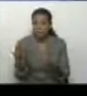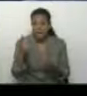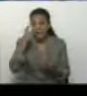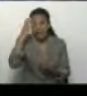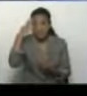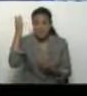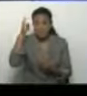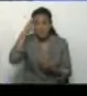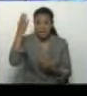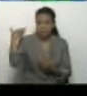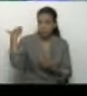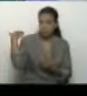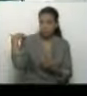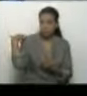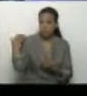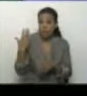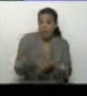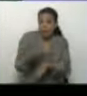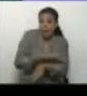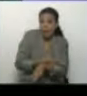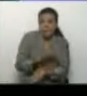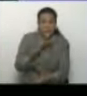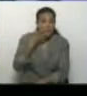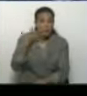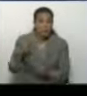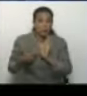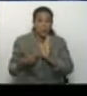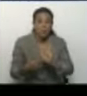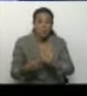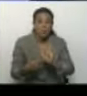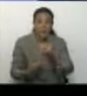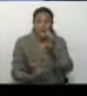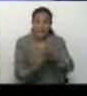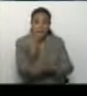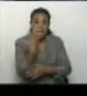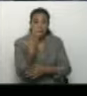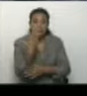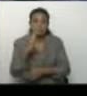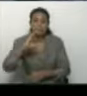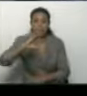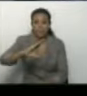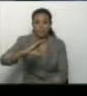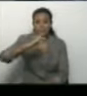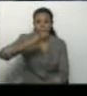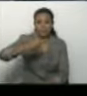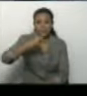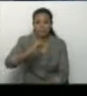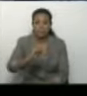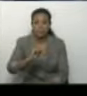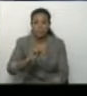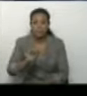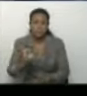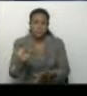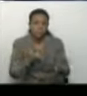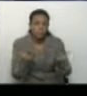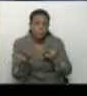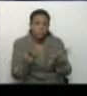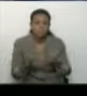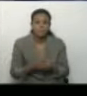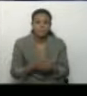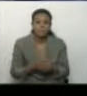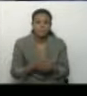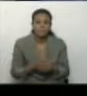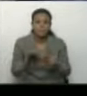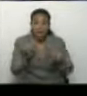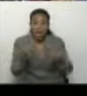días. Por lo cual, bueno, el orgullo que tenemos por la creación, por Kashi, no tiene palabras, no podemos describirlo. Aquí